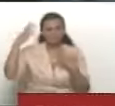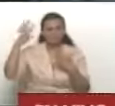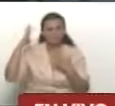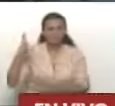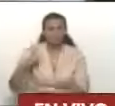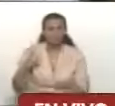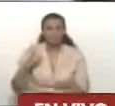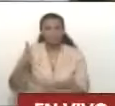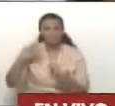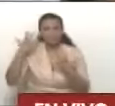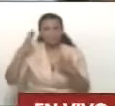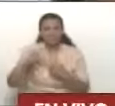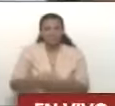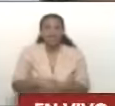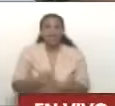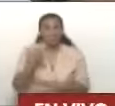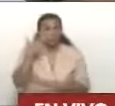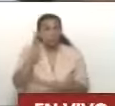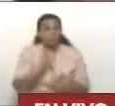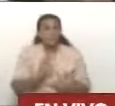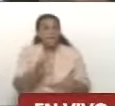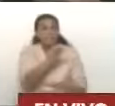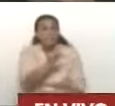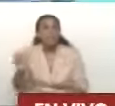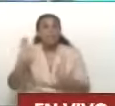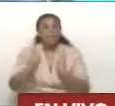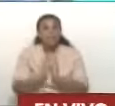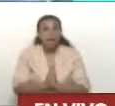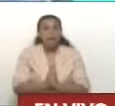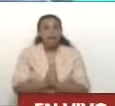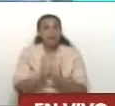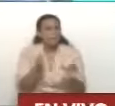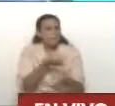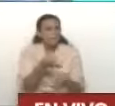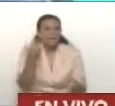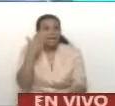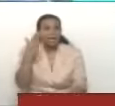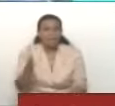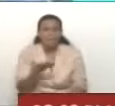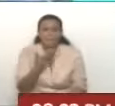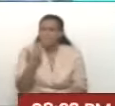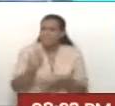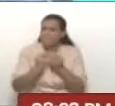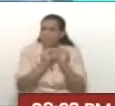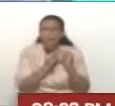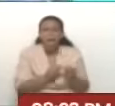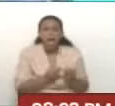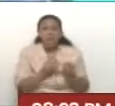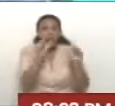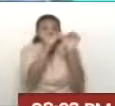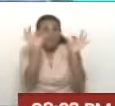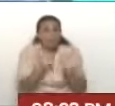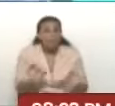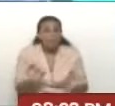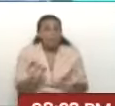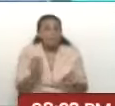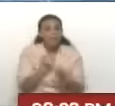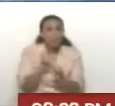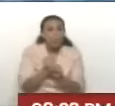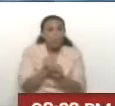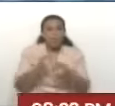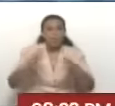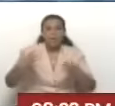En unión espiritual. Y la Semana Santa tiene que ser espectacular. Sí, hemos mejorado el sistema de